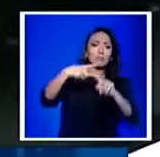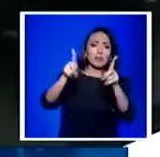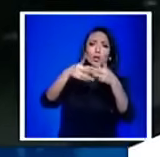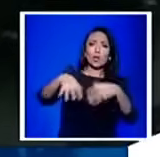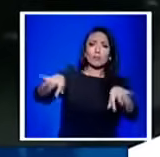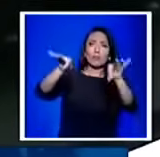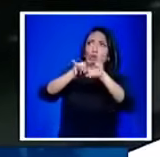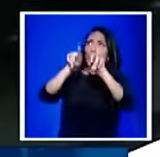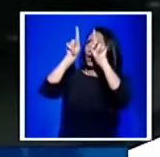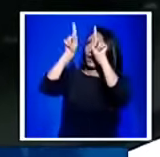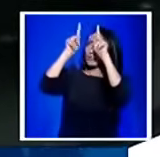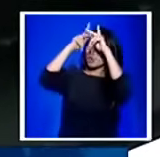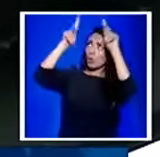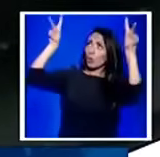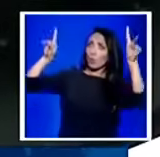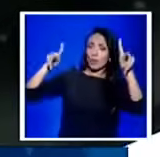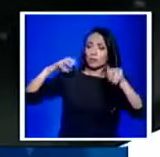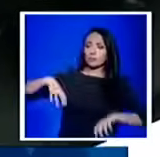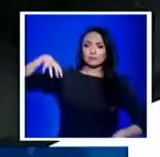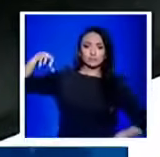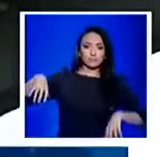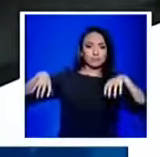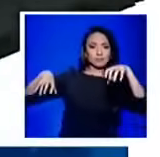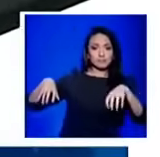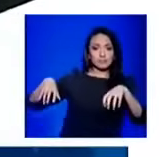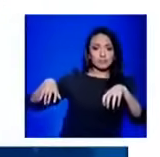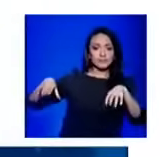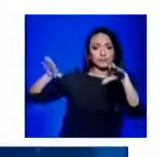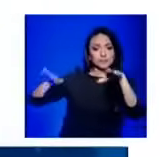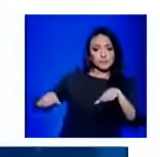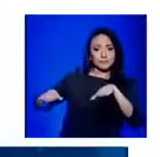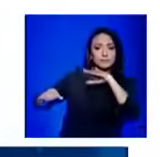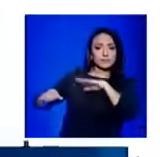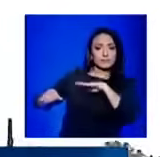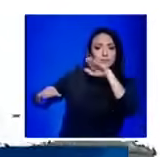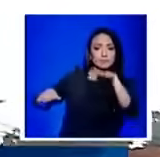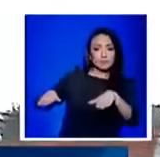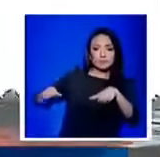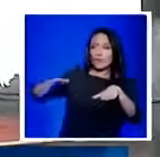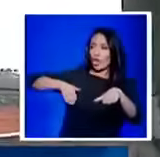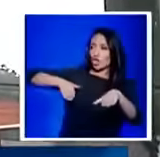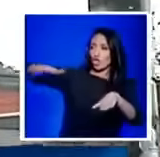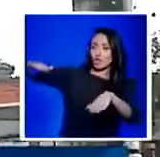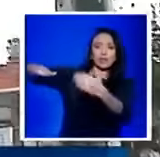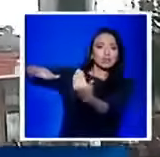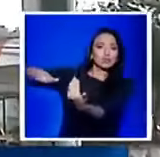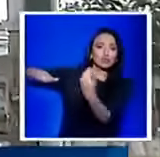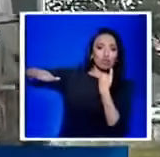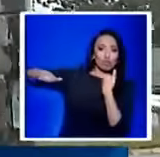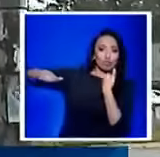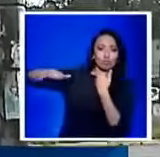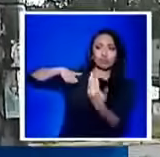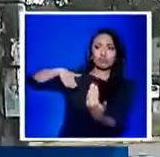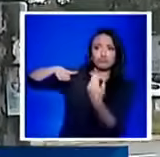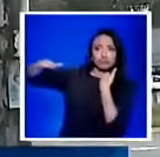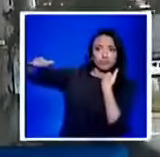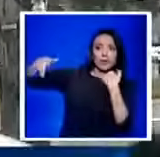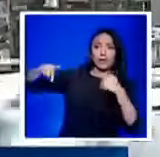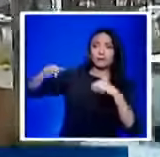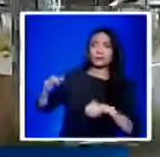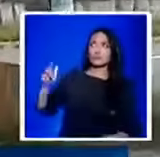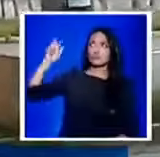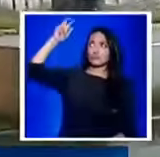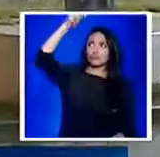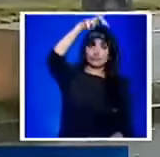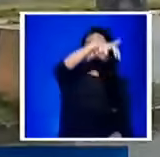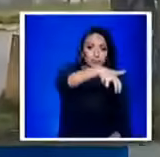importante este puente que une tanto las dos partes, la que se dirige hacia el norte de la capital y la que se dirige hacia el